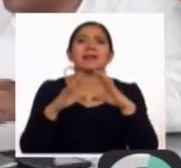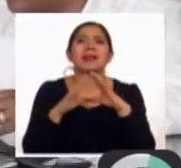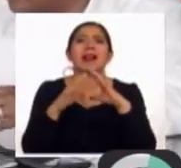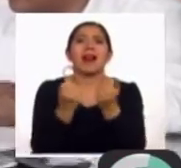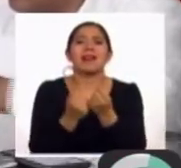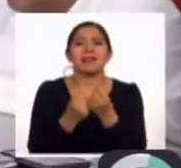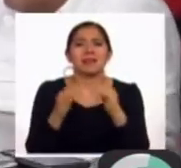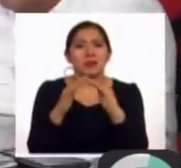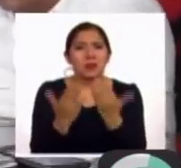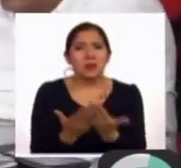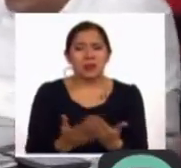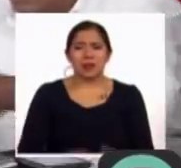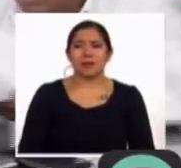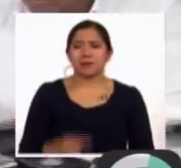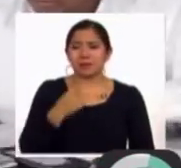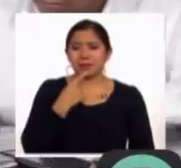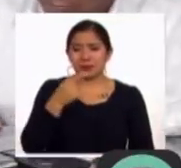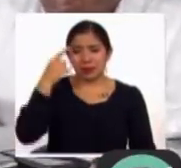sostiene